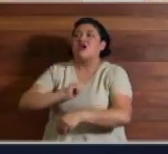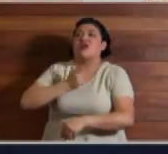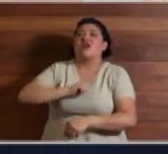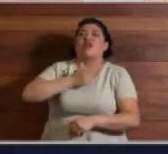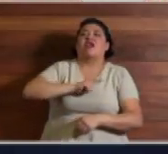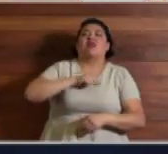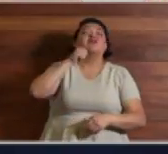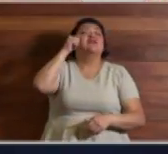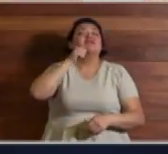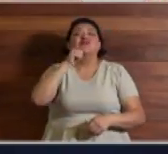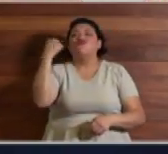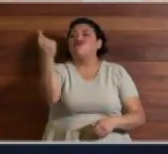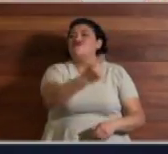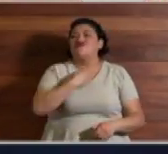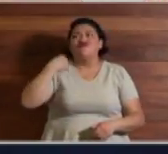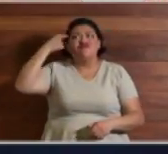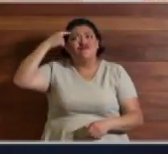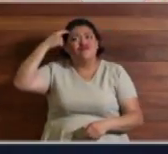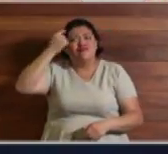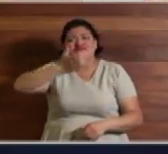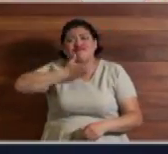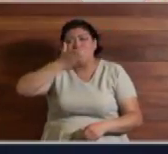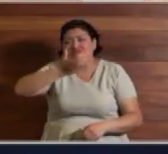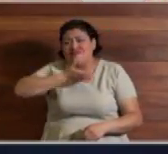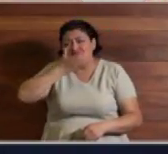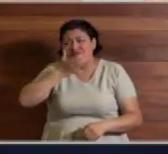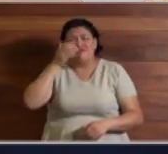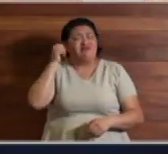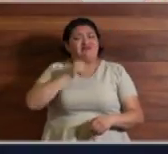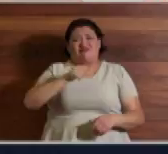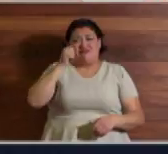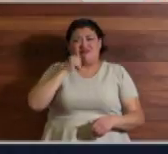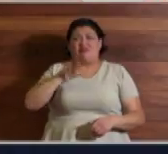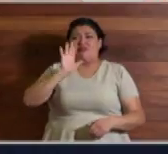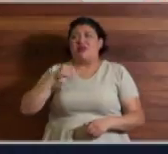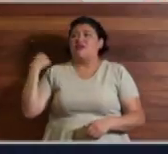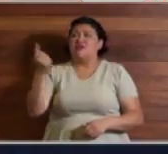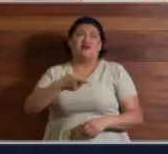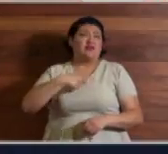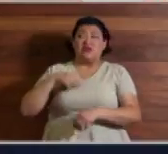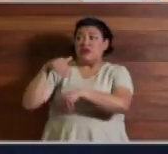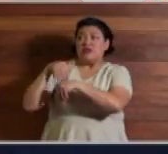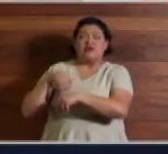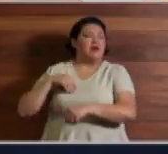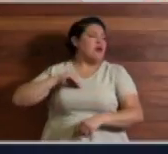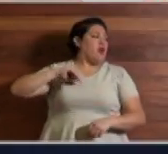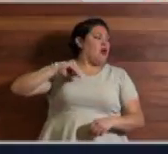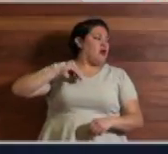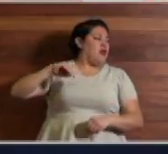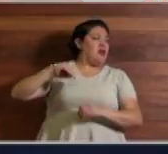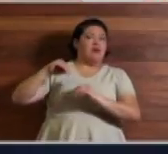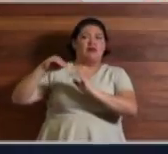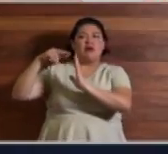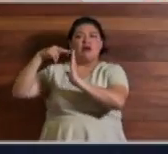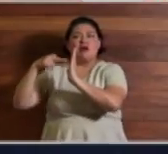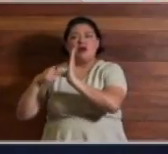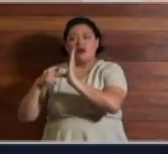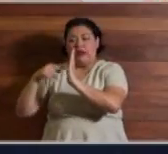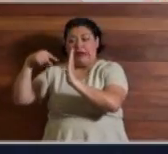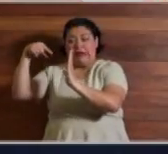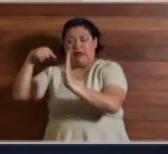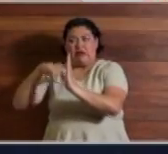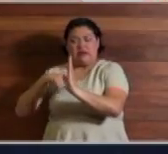esta noción de una enorme tendencia a una anomia social en el cual la norma, la regla se convierte en un